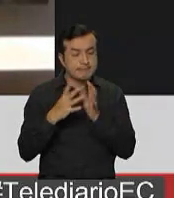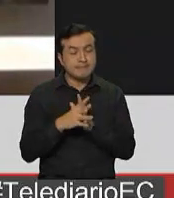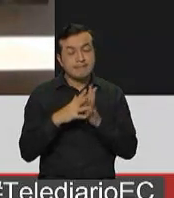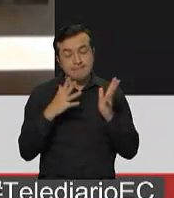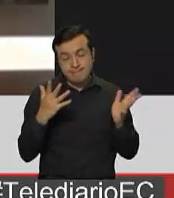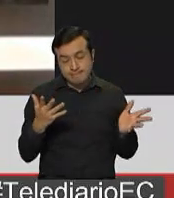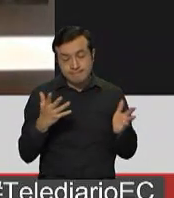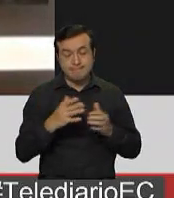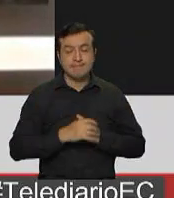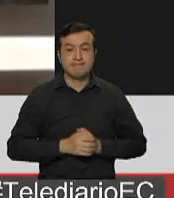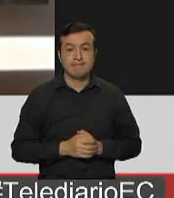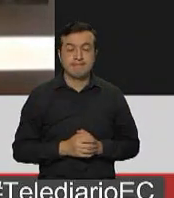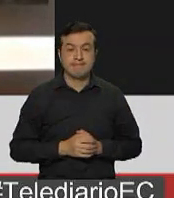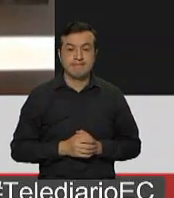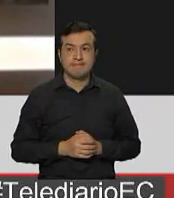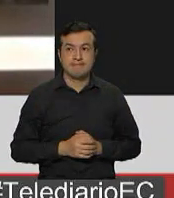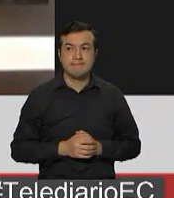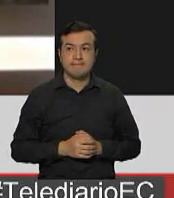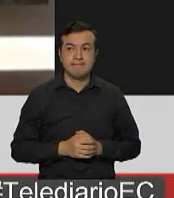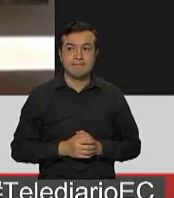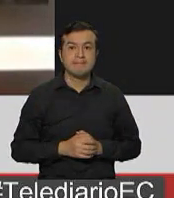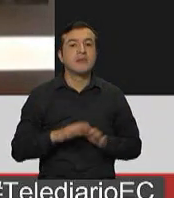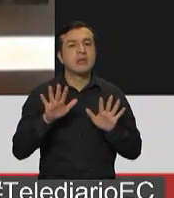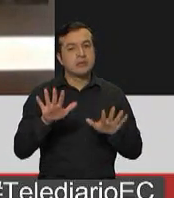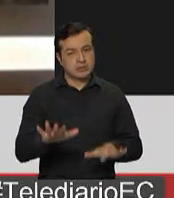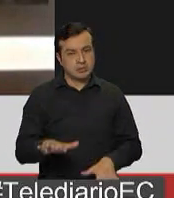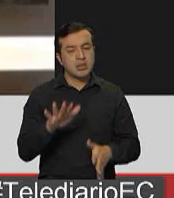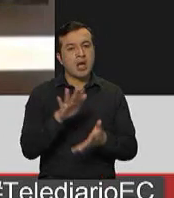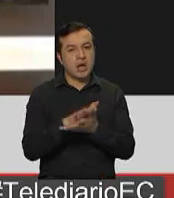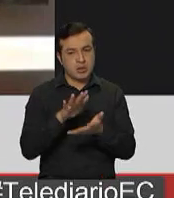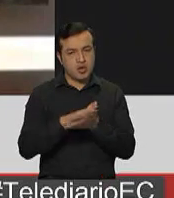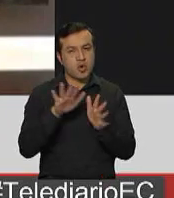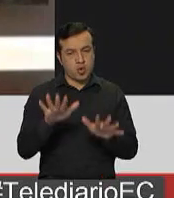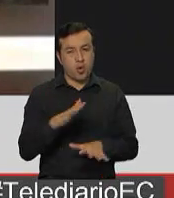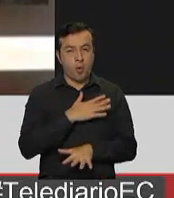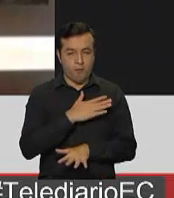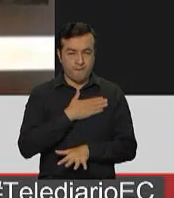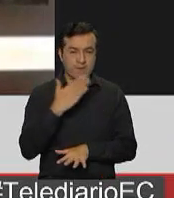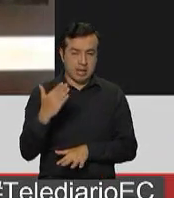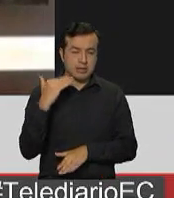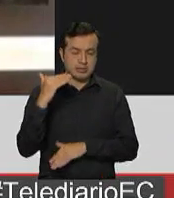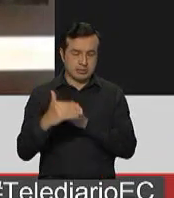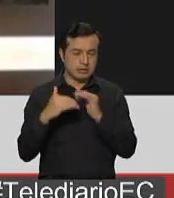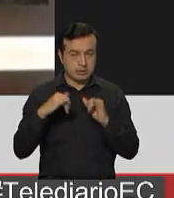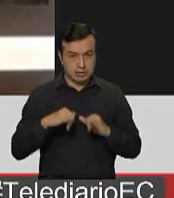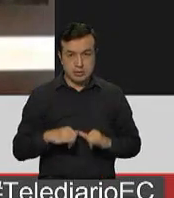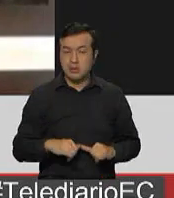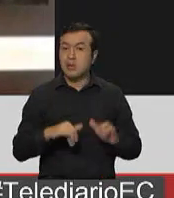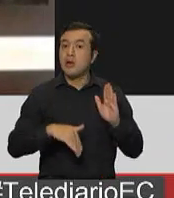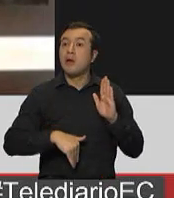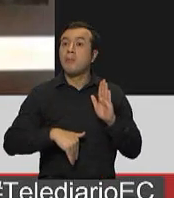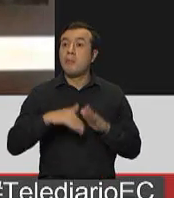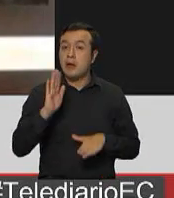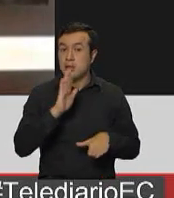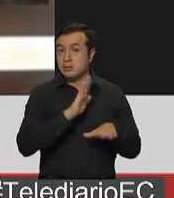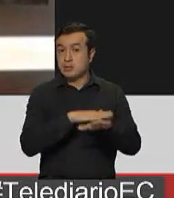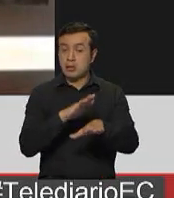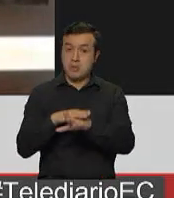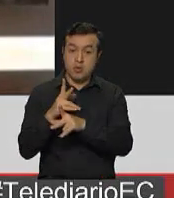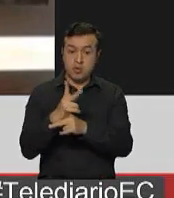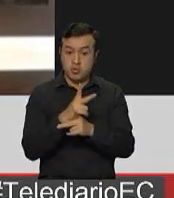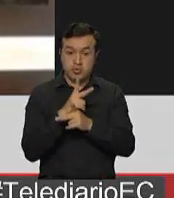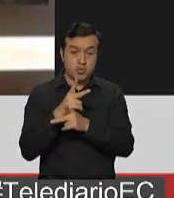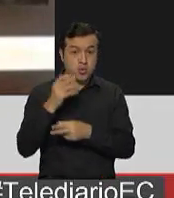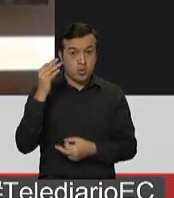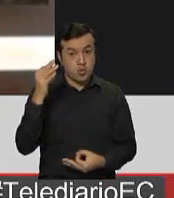que fallar. Tengamos calma, tengamos confianza, pero permanezcamos alerta y sobre todo un llamado a la judicatura